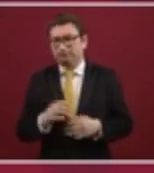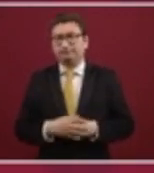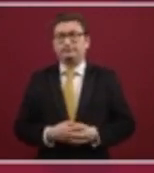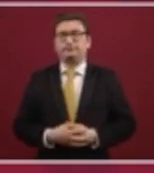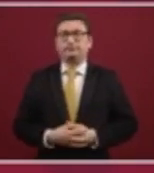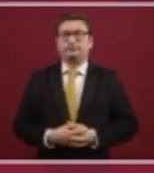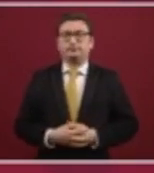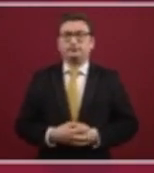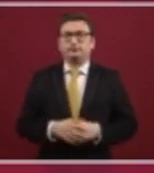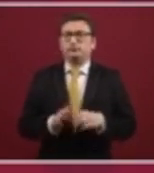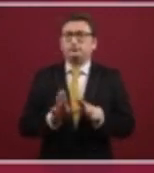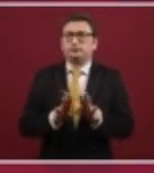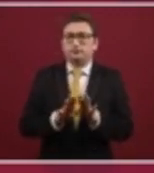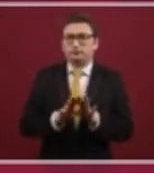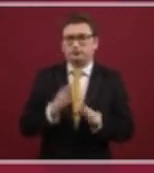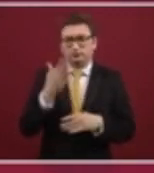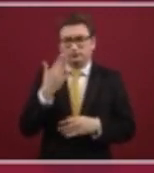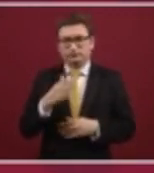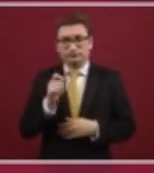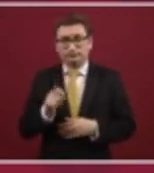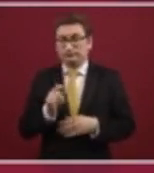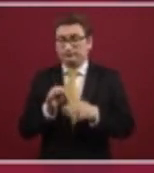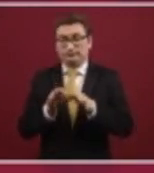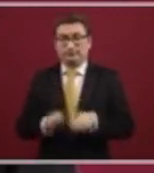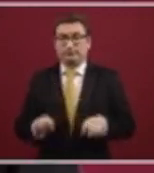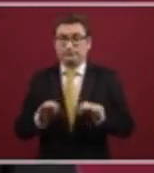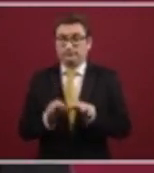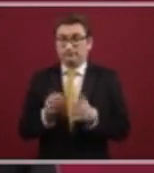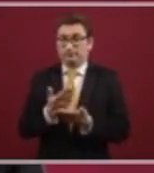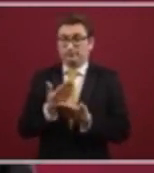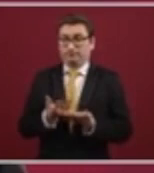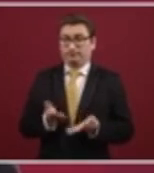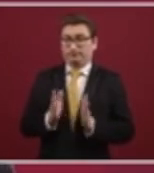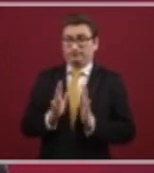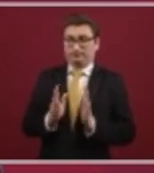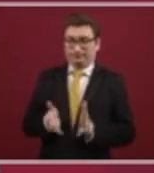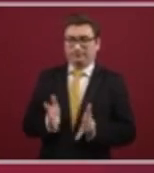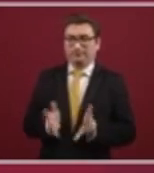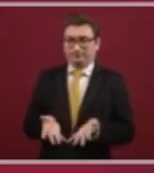que es el componente que ahora